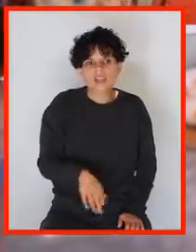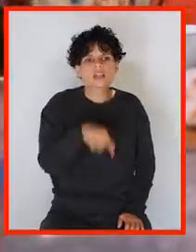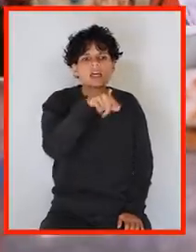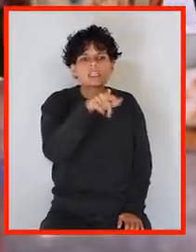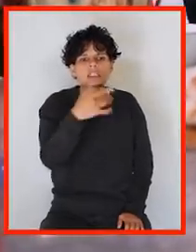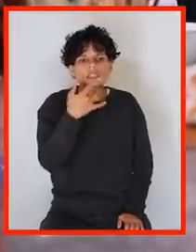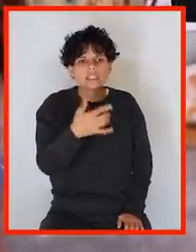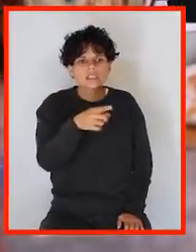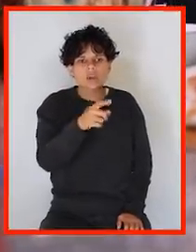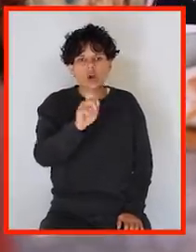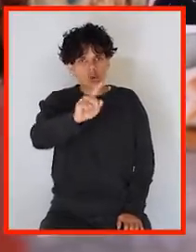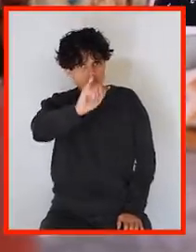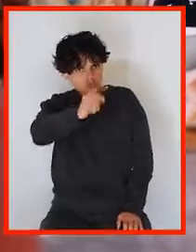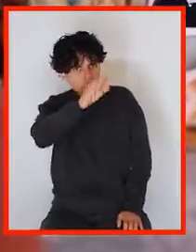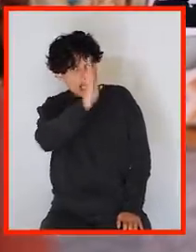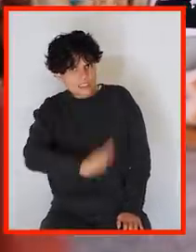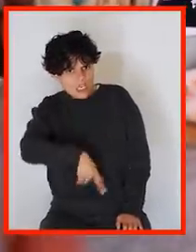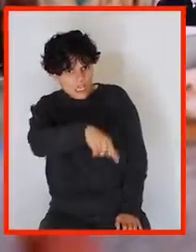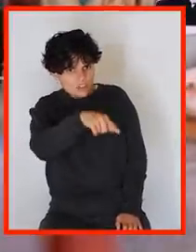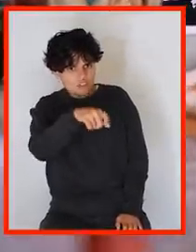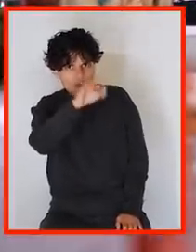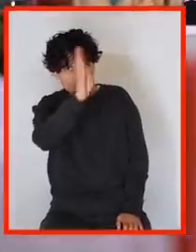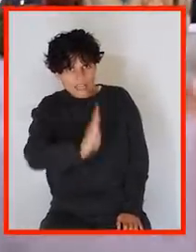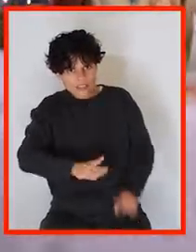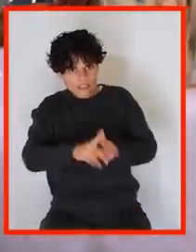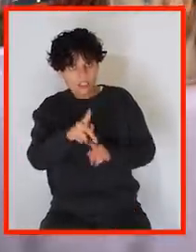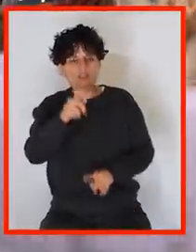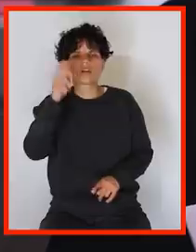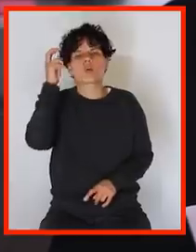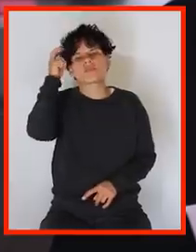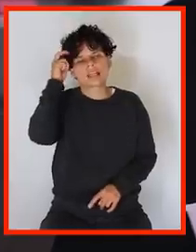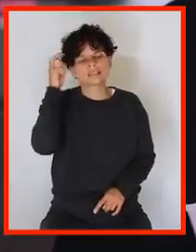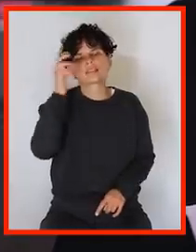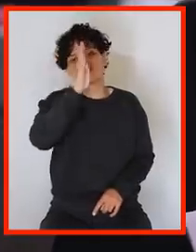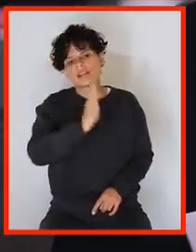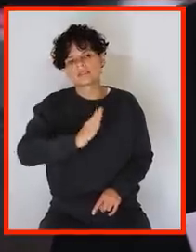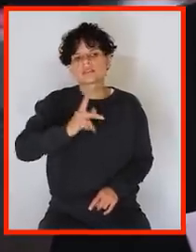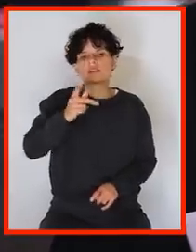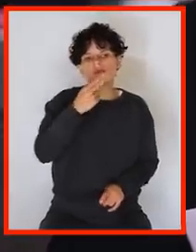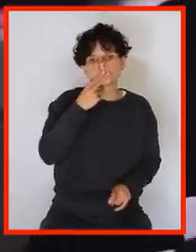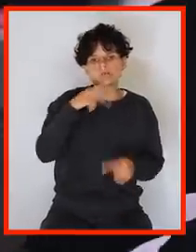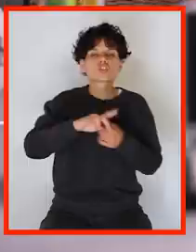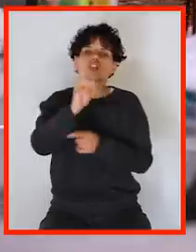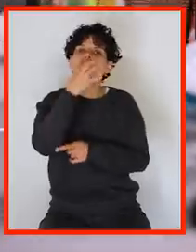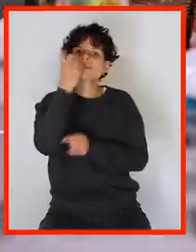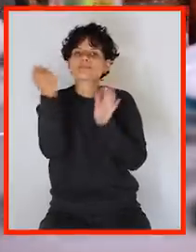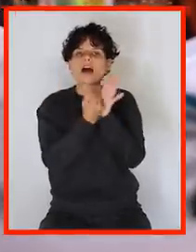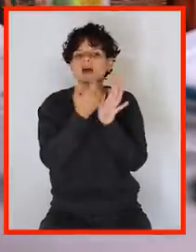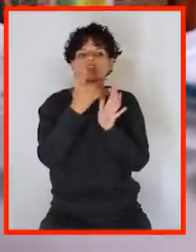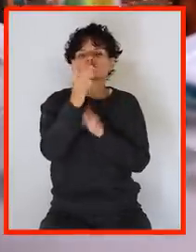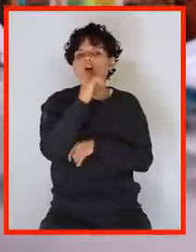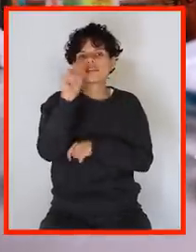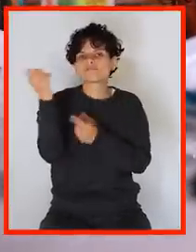A mí me encima los cachai. ¿Este es pay? ¿Este es brasileño, pay? No. ¿Lo hacen en Corea, no? La... No, ¿vendéis pay, no? No te voy a decir la